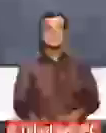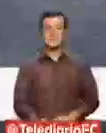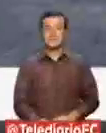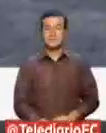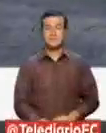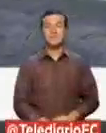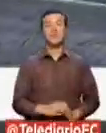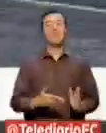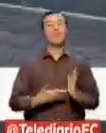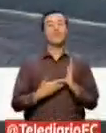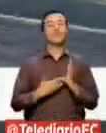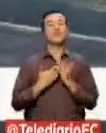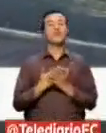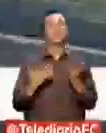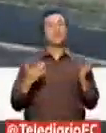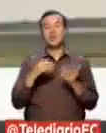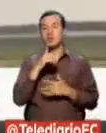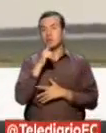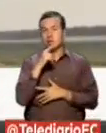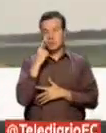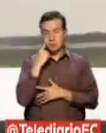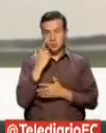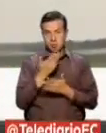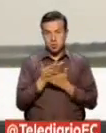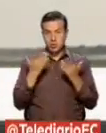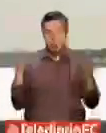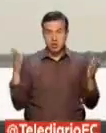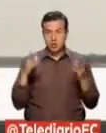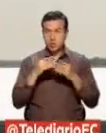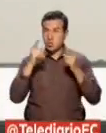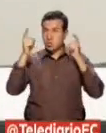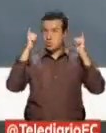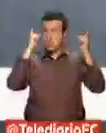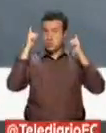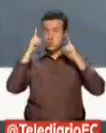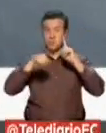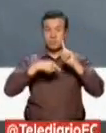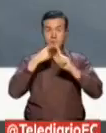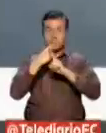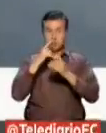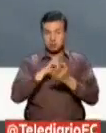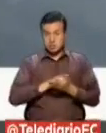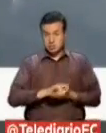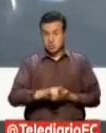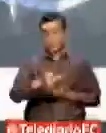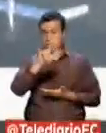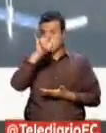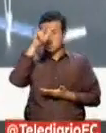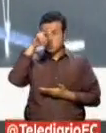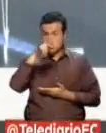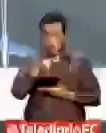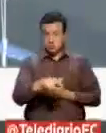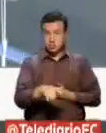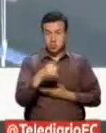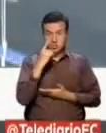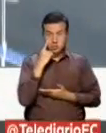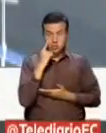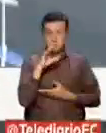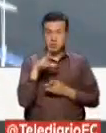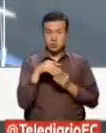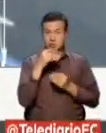El prototipo fue diseñado para probar las cifras de control, incluyendo la partida, descenso y la verificación a